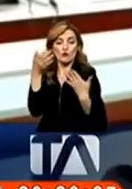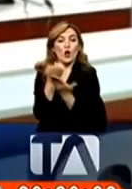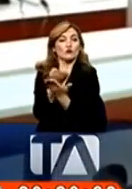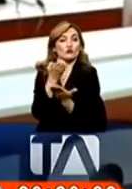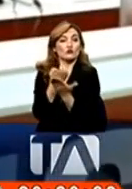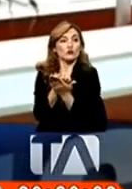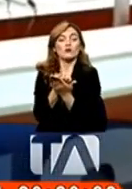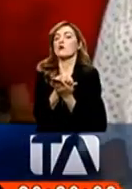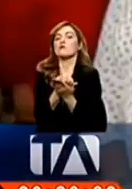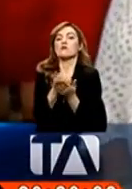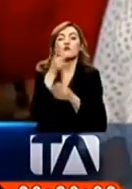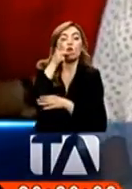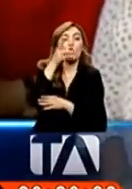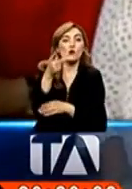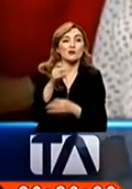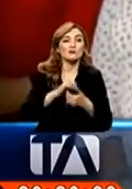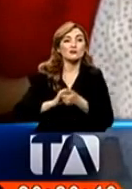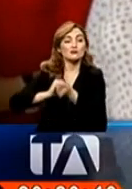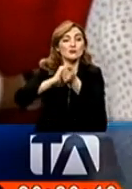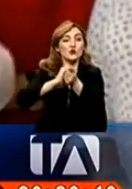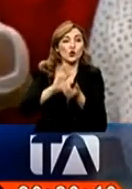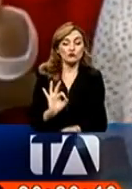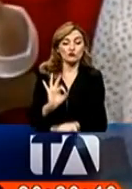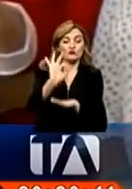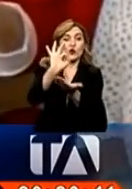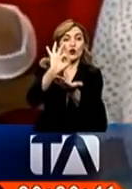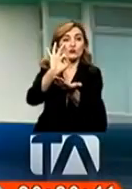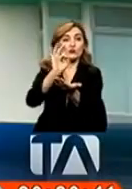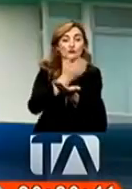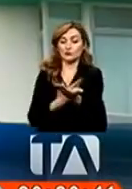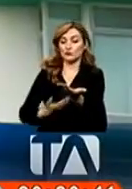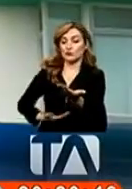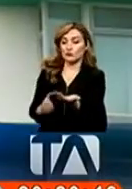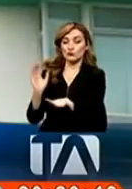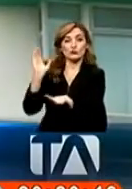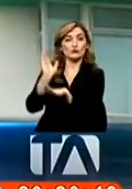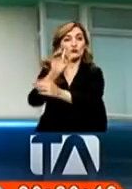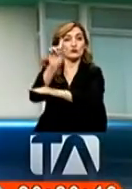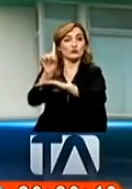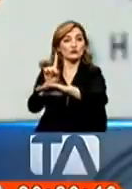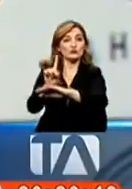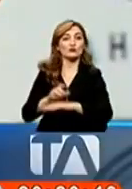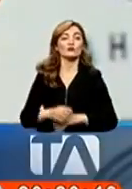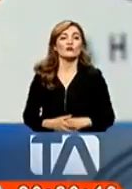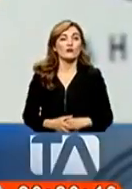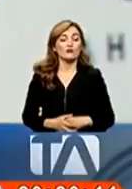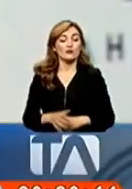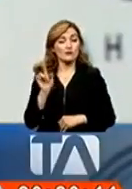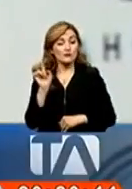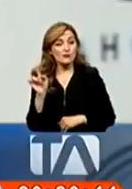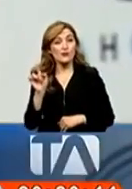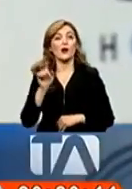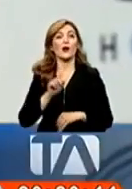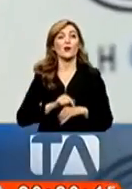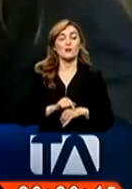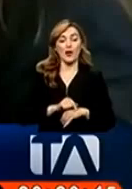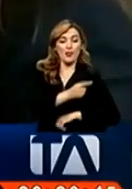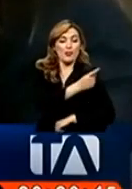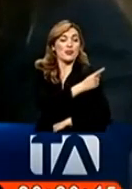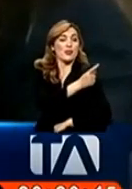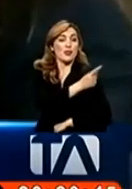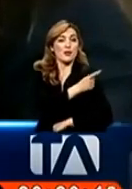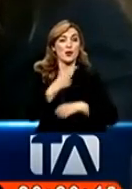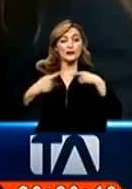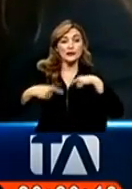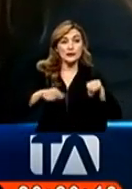economía popular y solidaria y era la representante del presidente ante el Consejo Directivo del IES. Vicuña además en calidad de delegada del